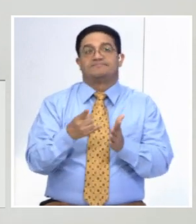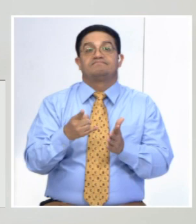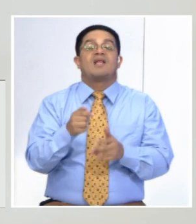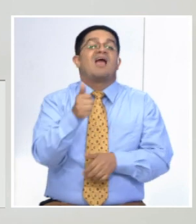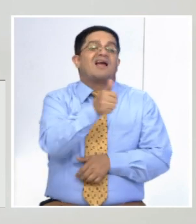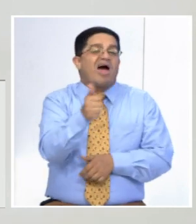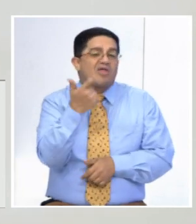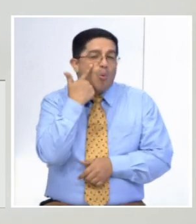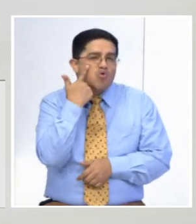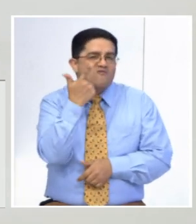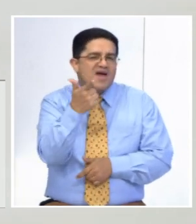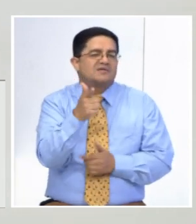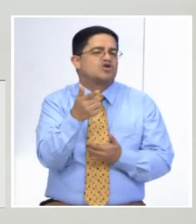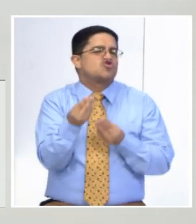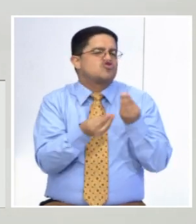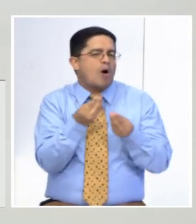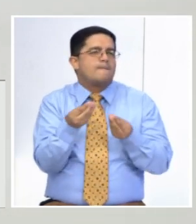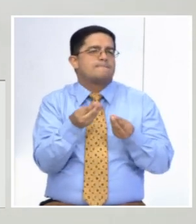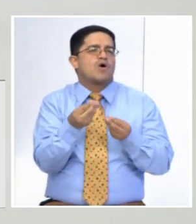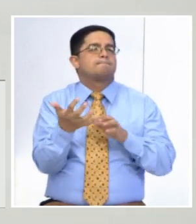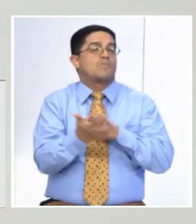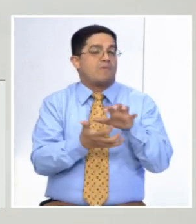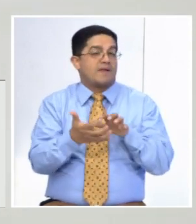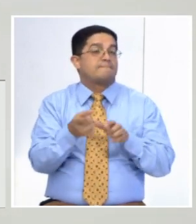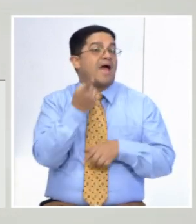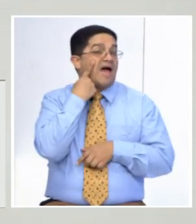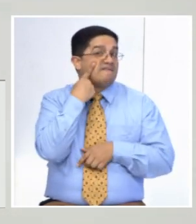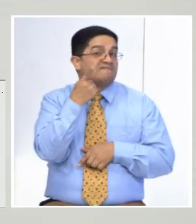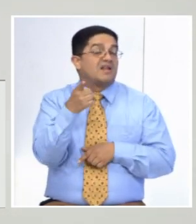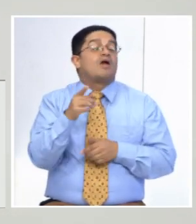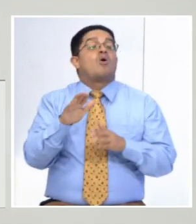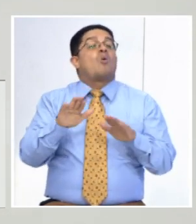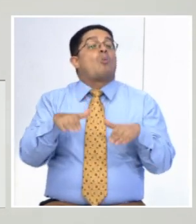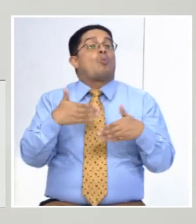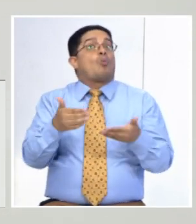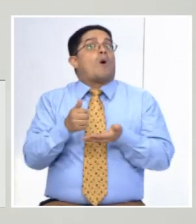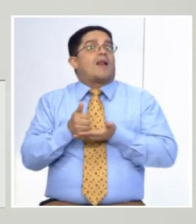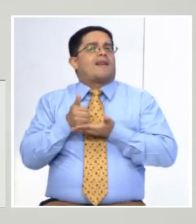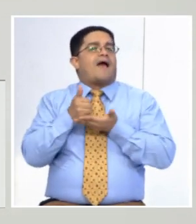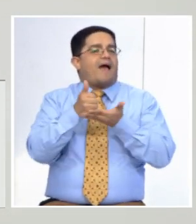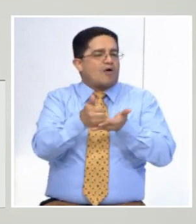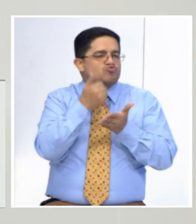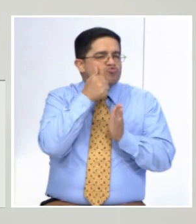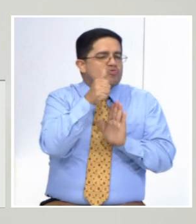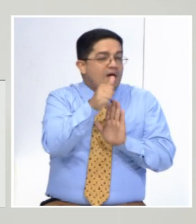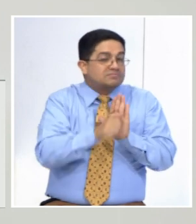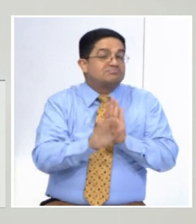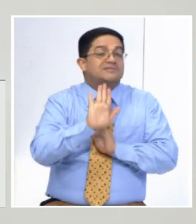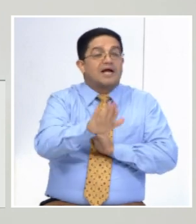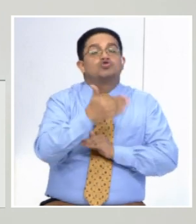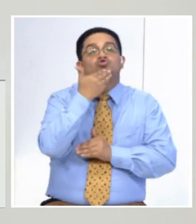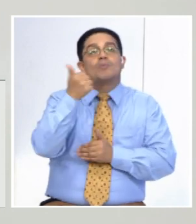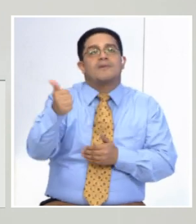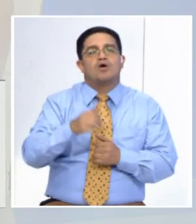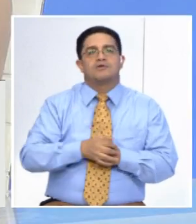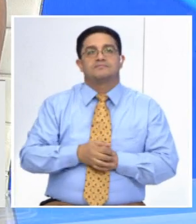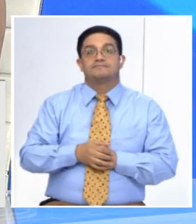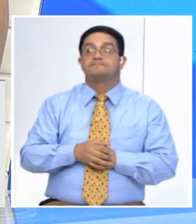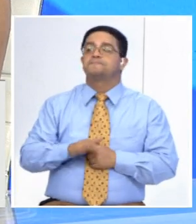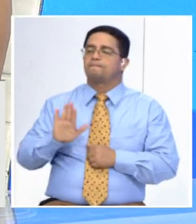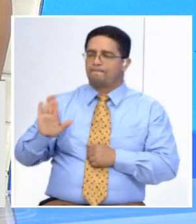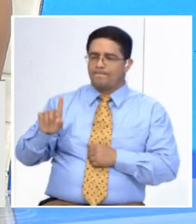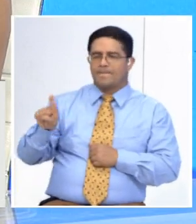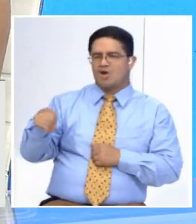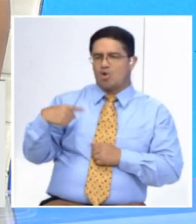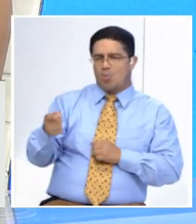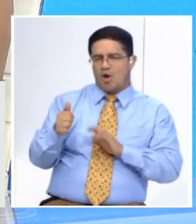individualizar a cada paciente para saber cuál es la técnica que le va a favorecer para su mejoría. Luego de estos procedimientos,